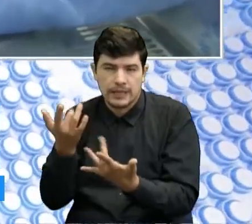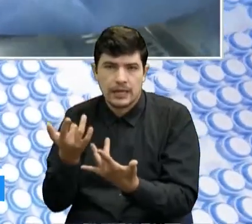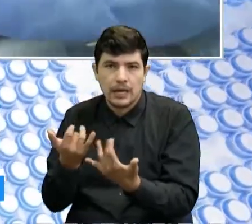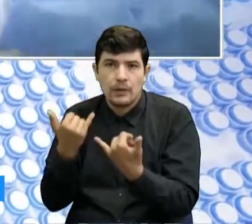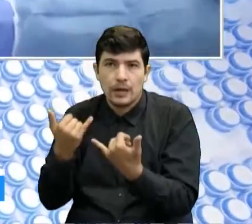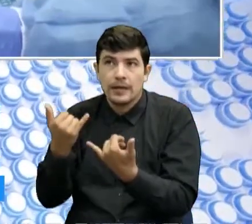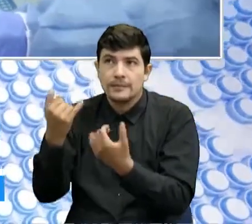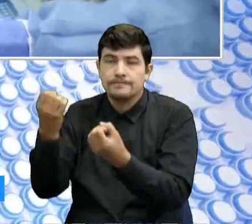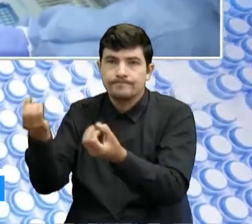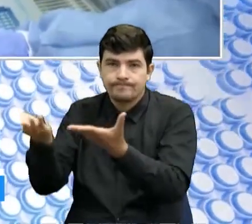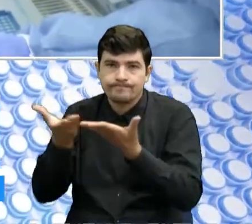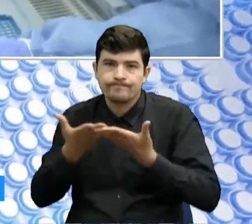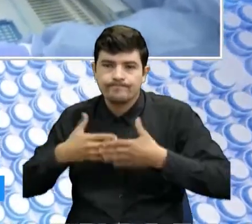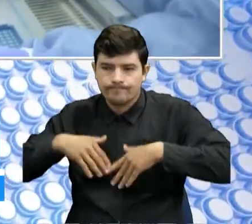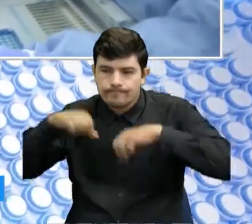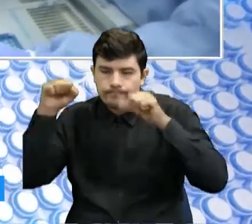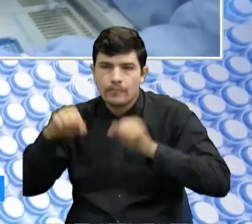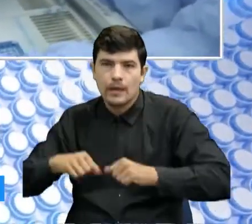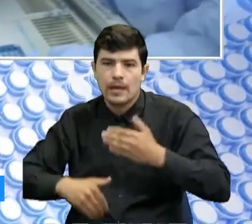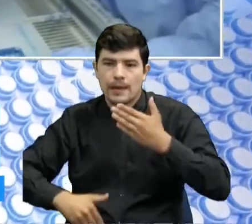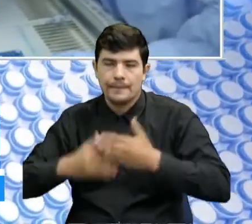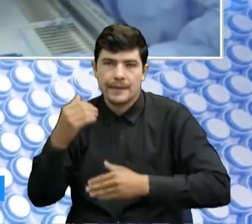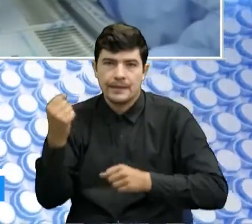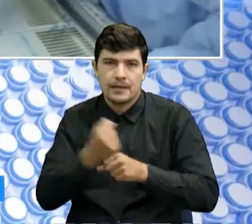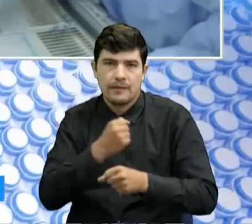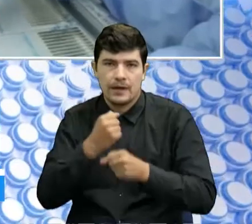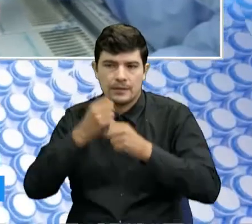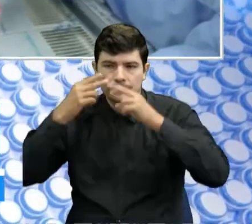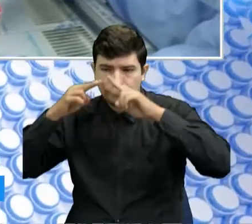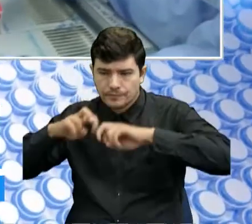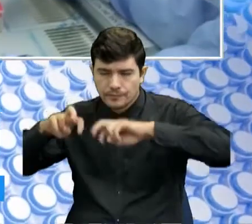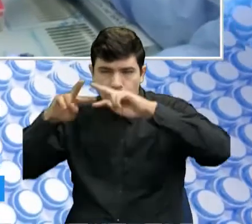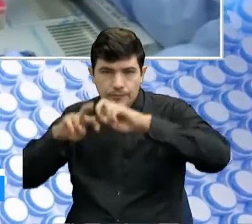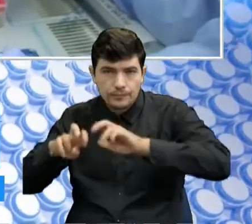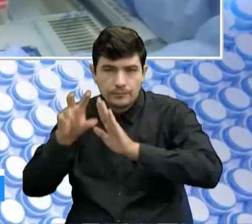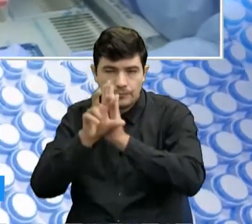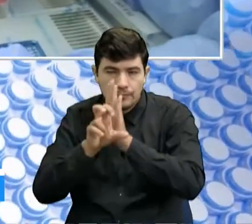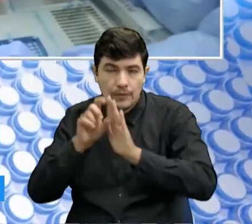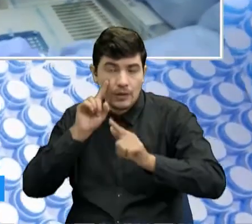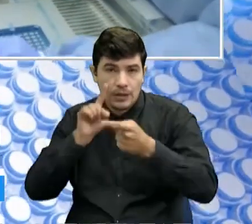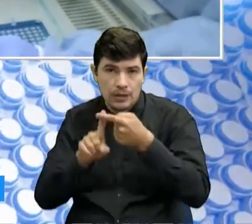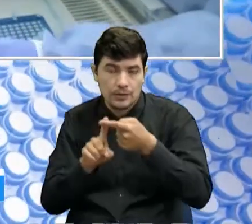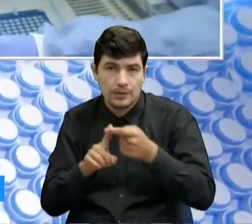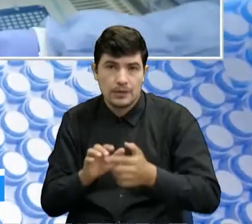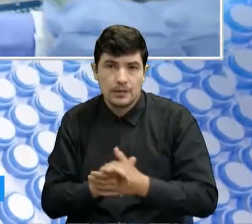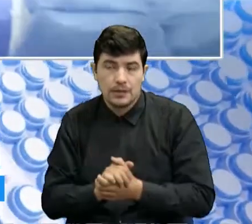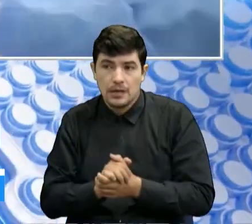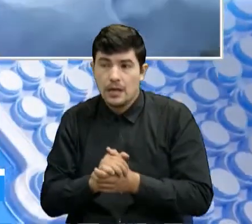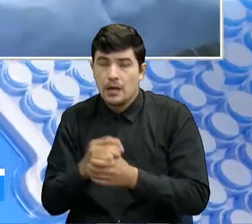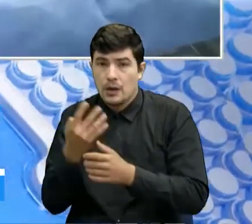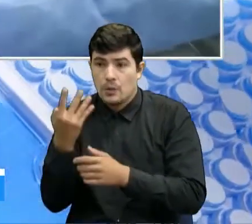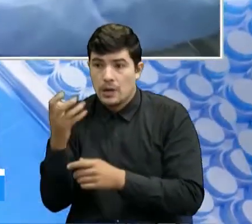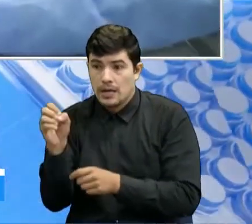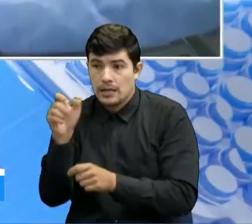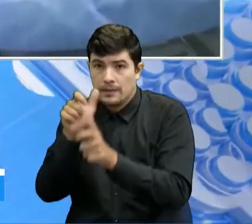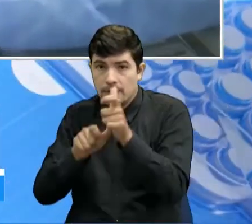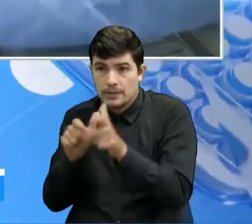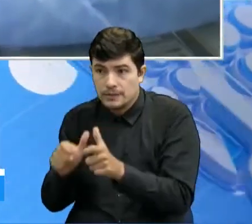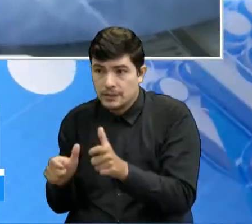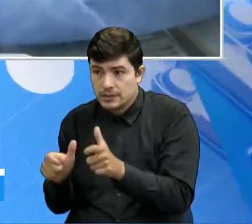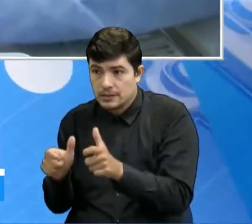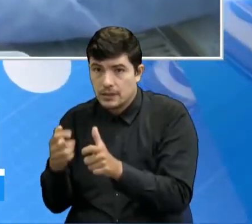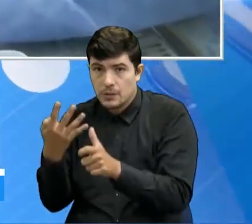den el aval para iniciar el trabajo de campo, el cual buscará, con 40 pacientes, producir